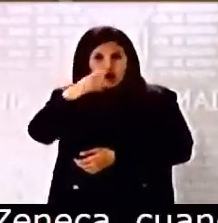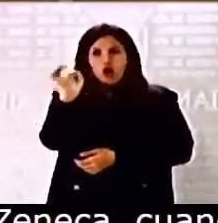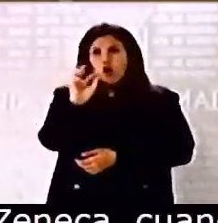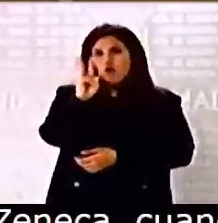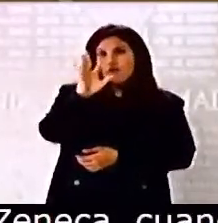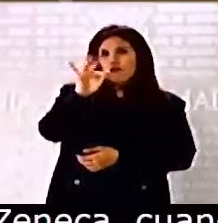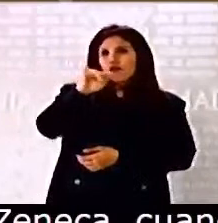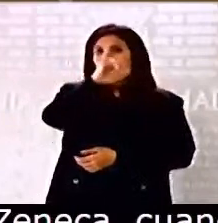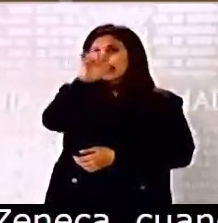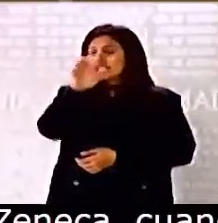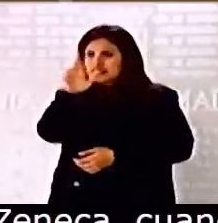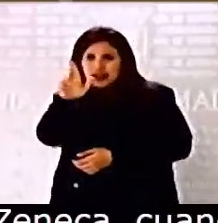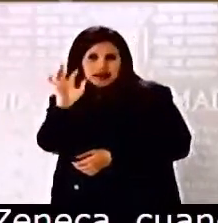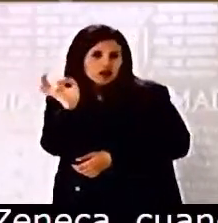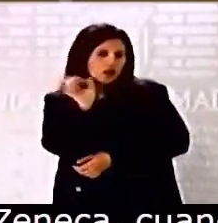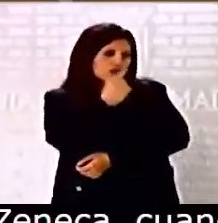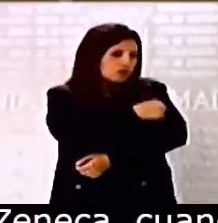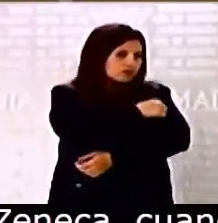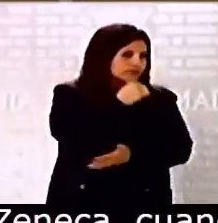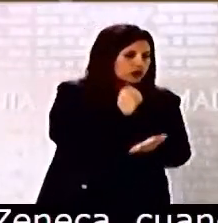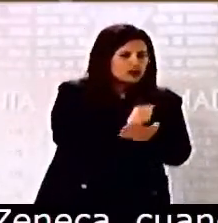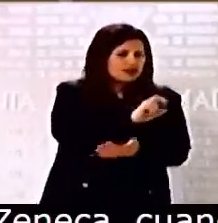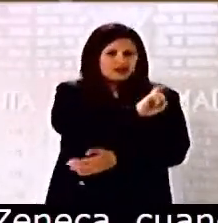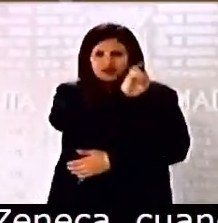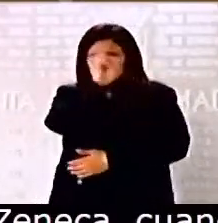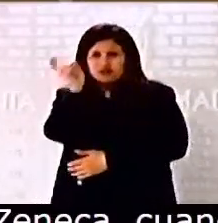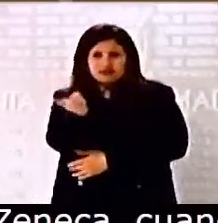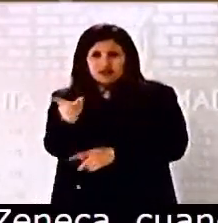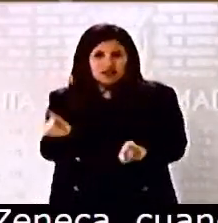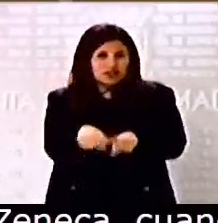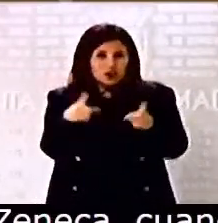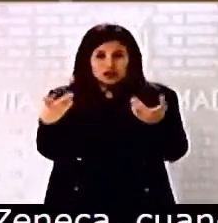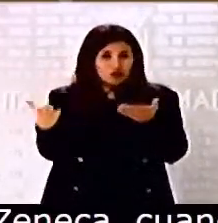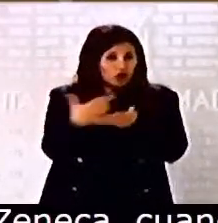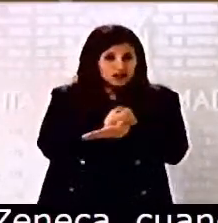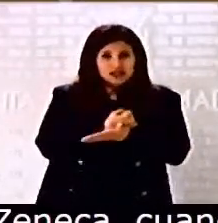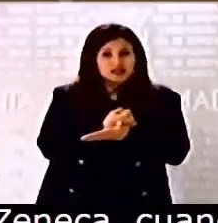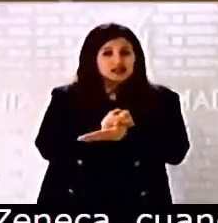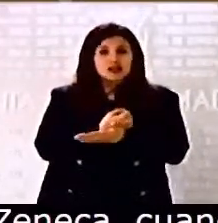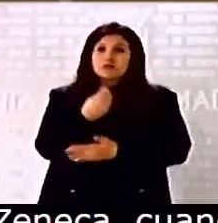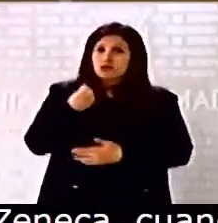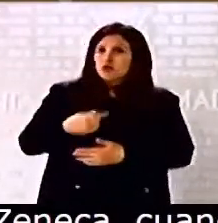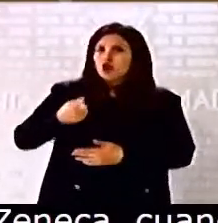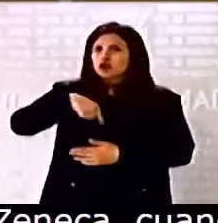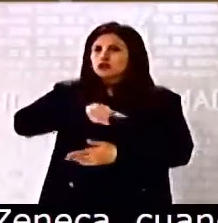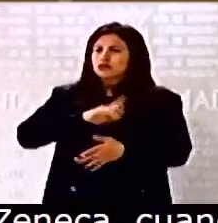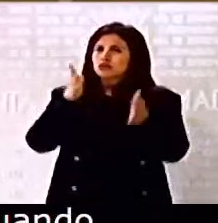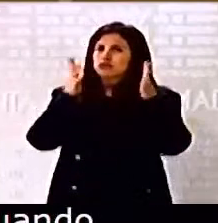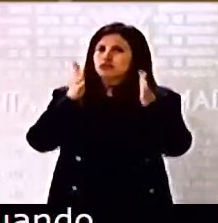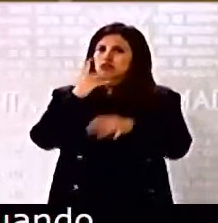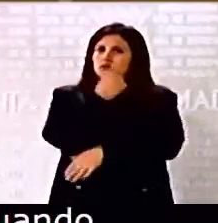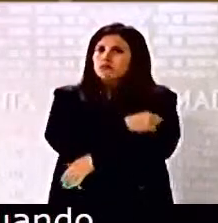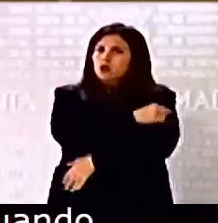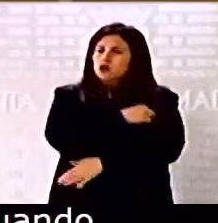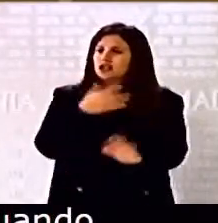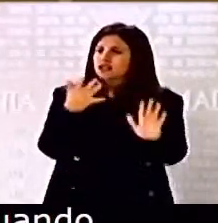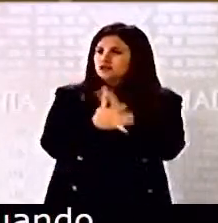Pfizer o cuando estamos recomendando la vacunación con Moderna, lo estamos haciendo con vacunas muy